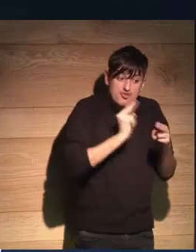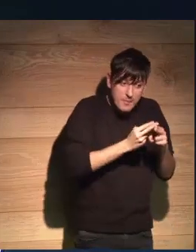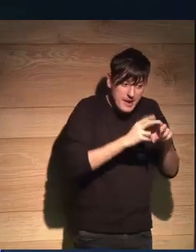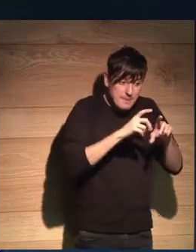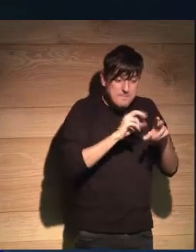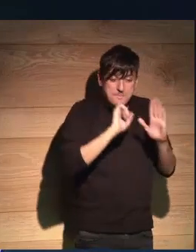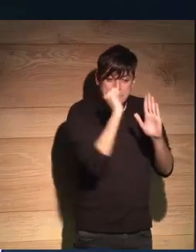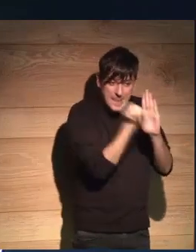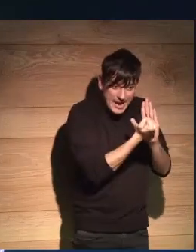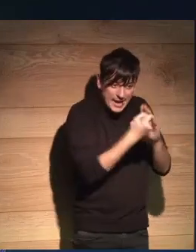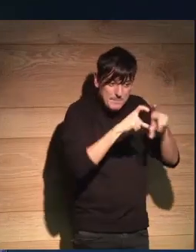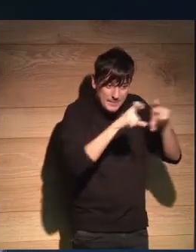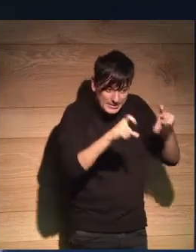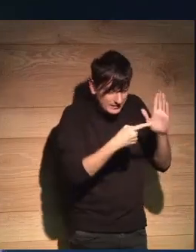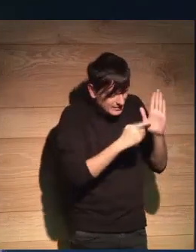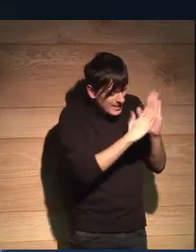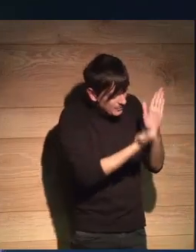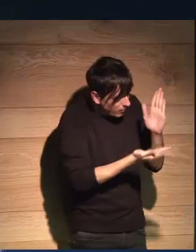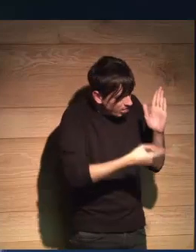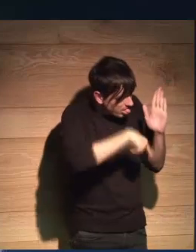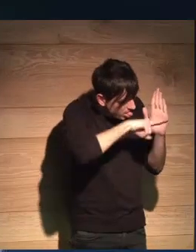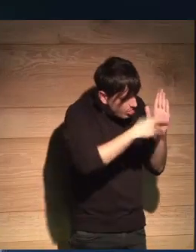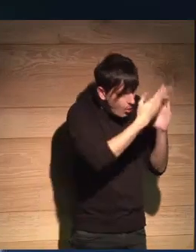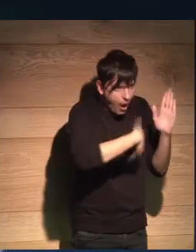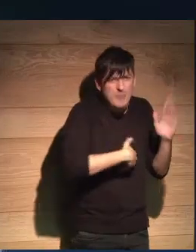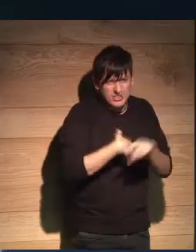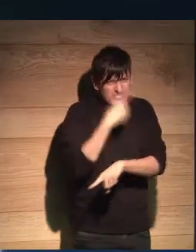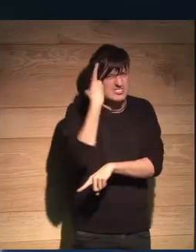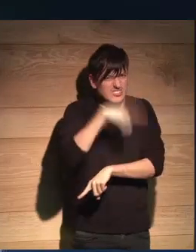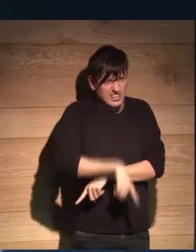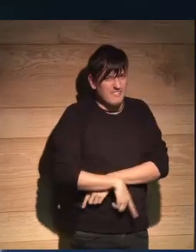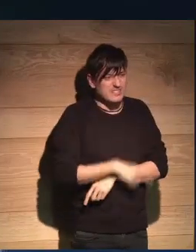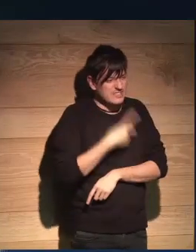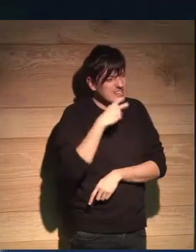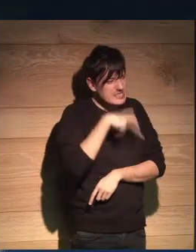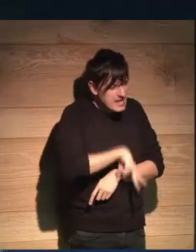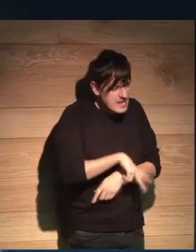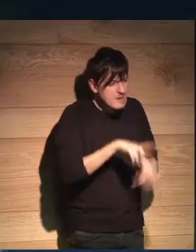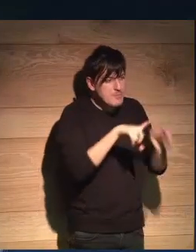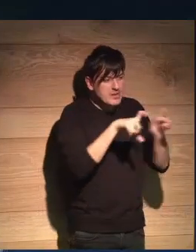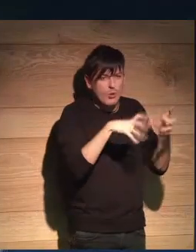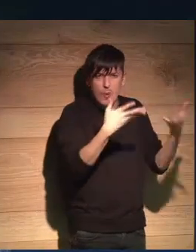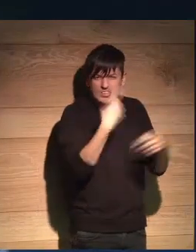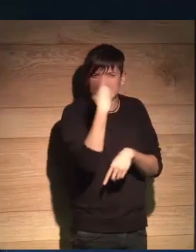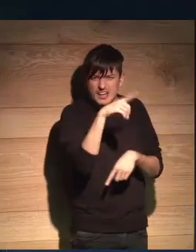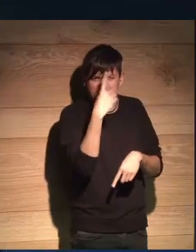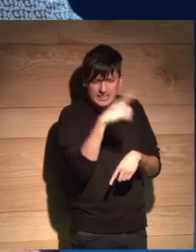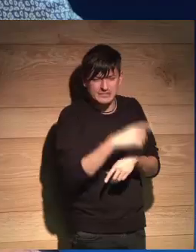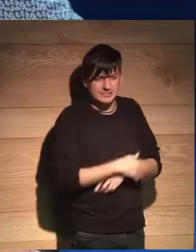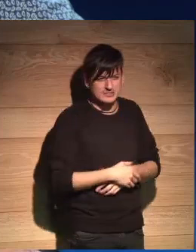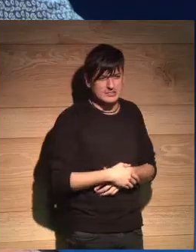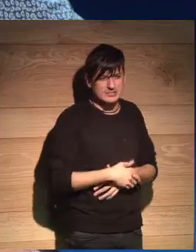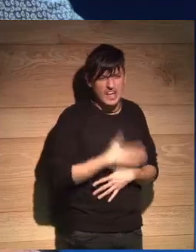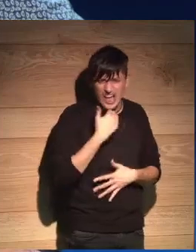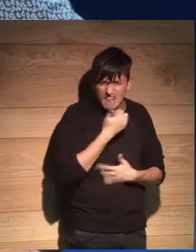marcas no aparecen, las empresas no aparecen en el libro, pero se sabe perfectamente de qué estamos hablando en cada caso, y perfectamente... Pero ¿hay